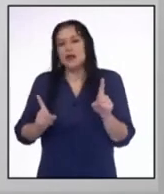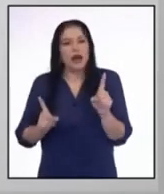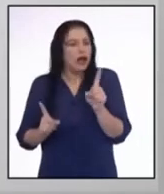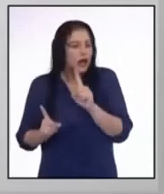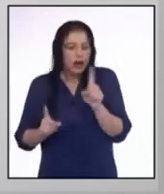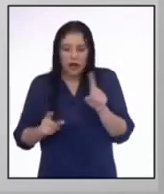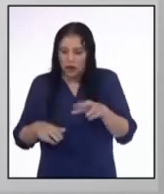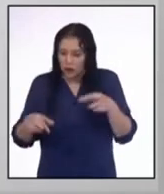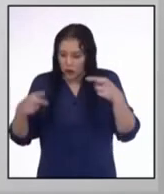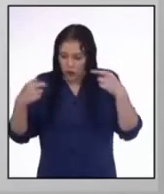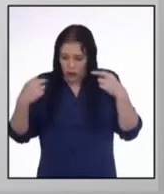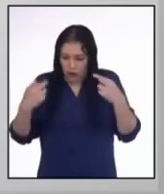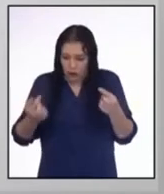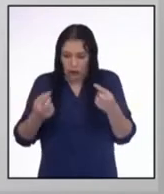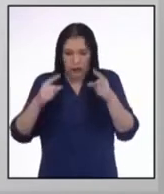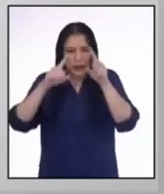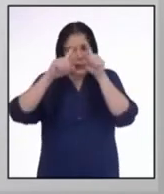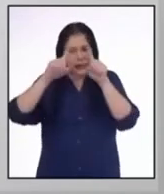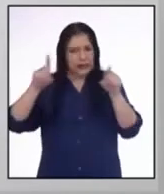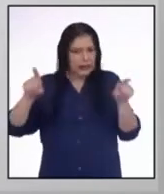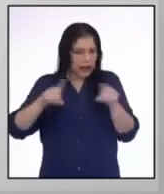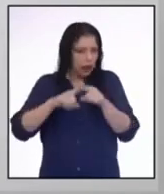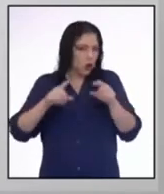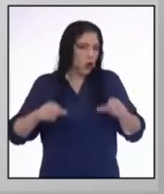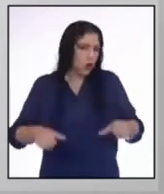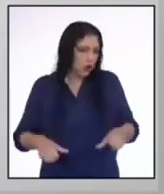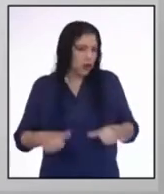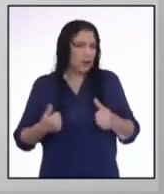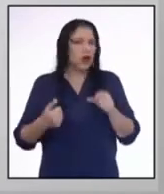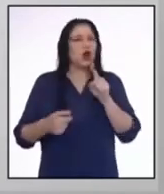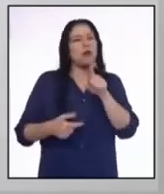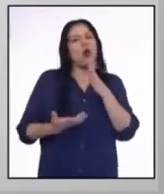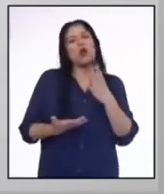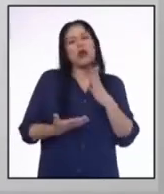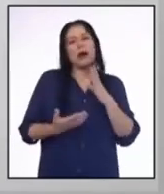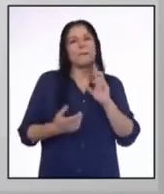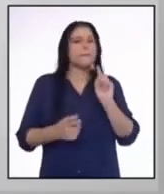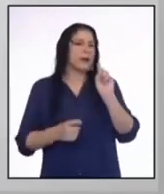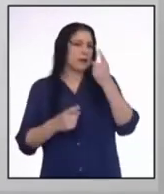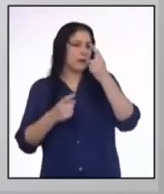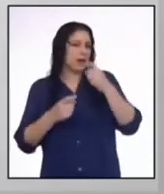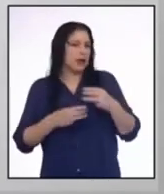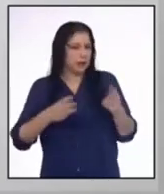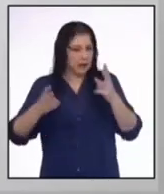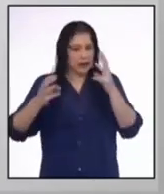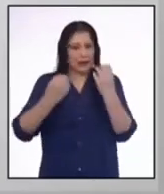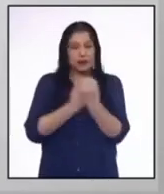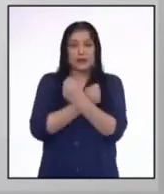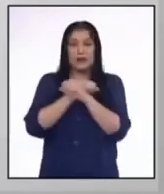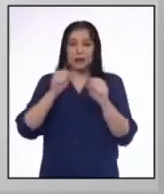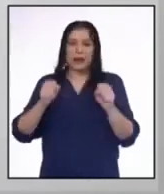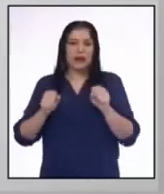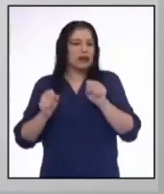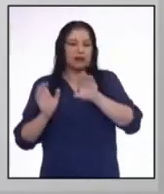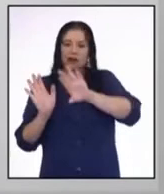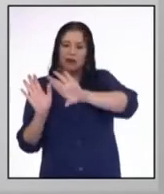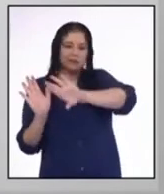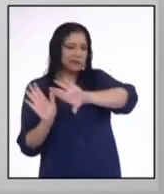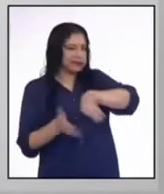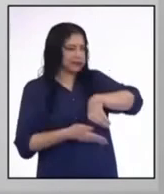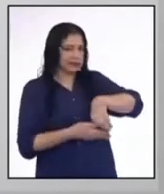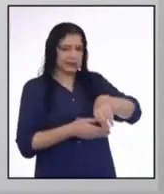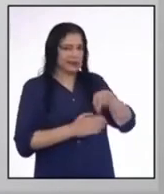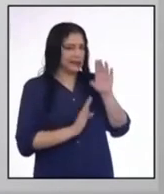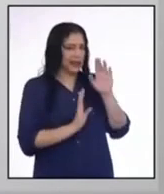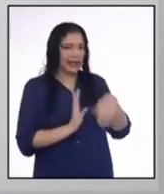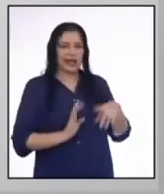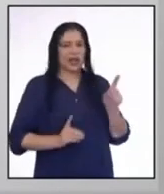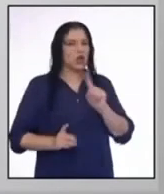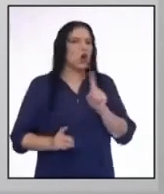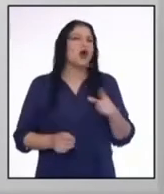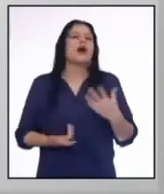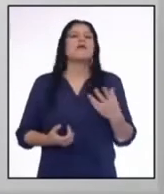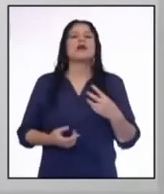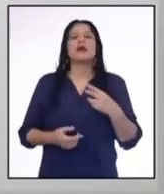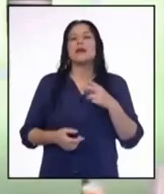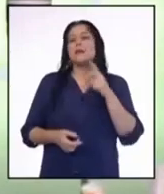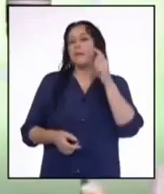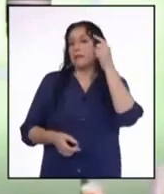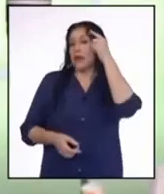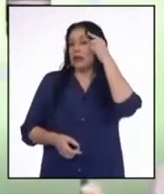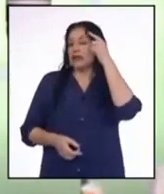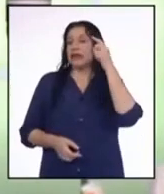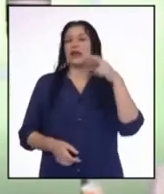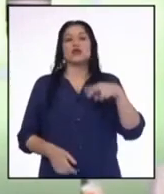nos deja el triángulo de la vida como una opción. La descarta del todo porque sigue siendo un